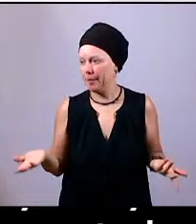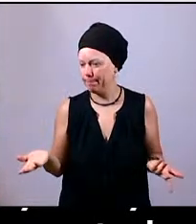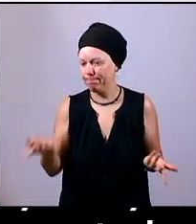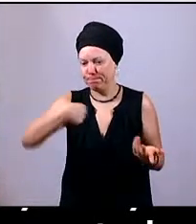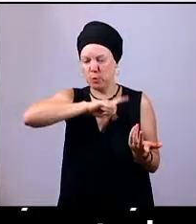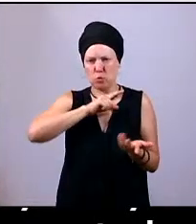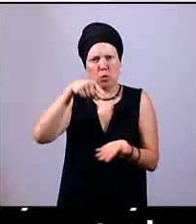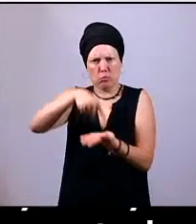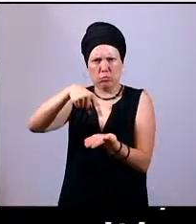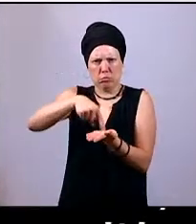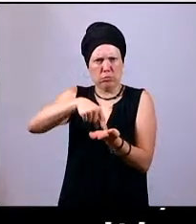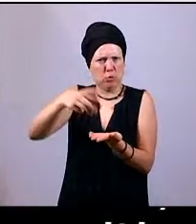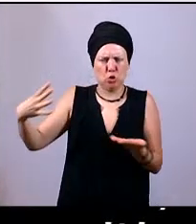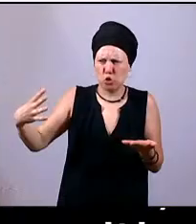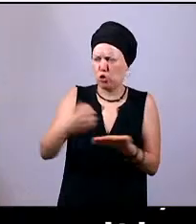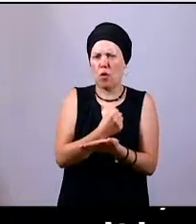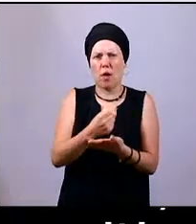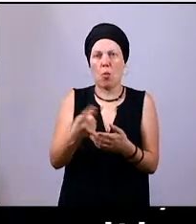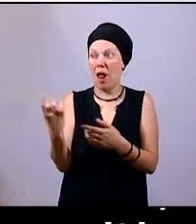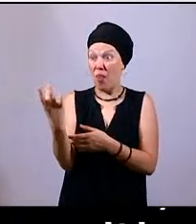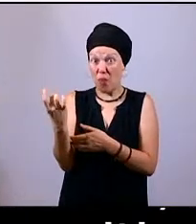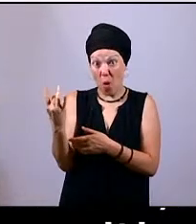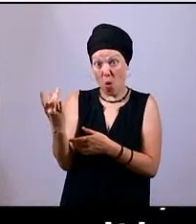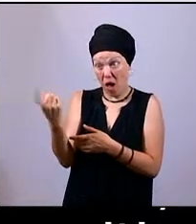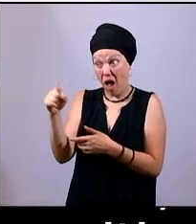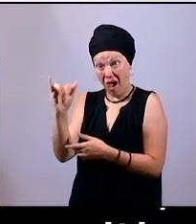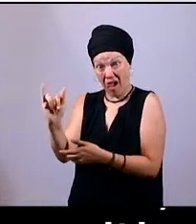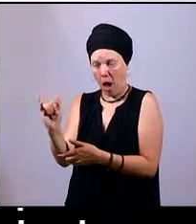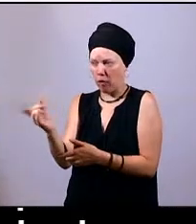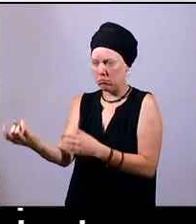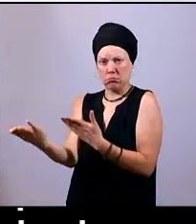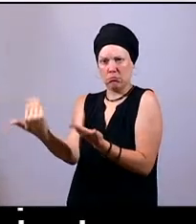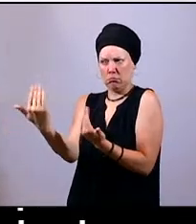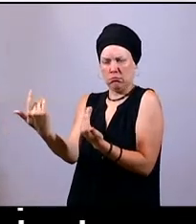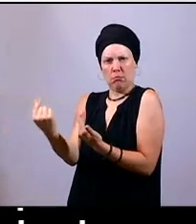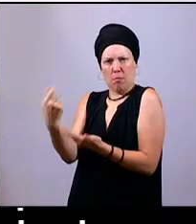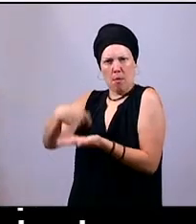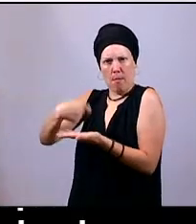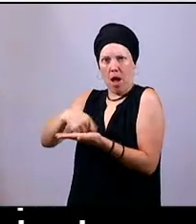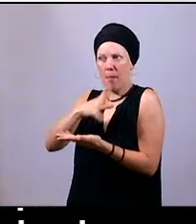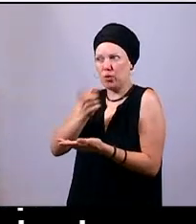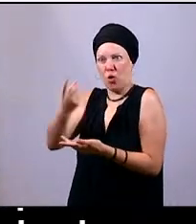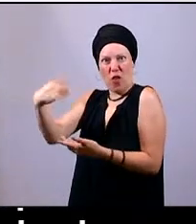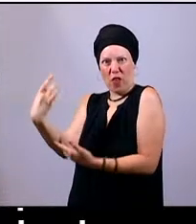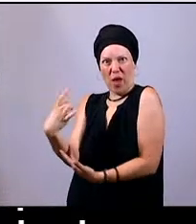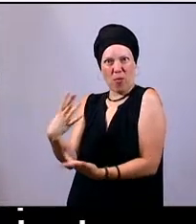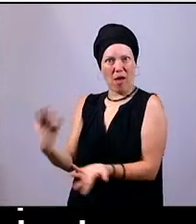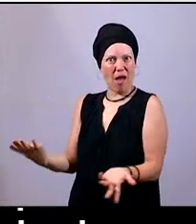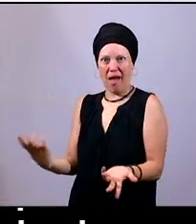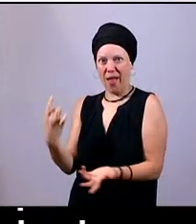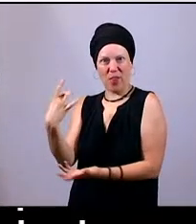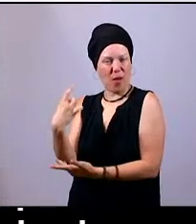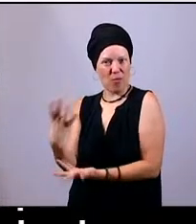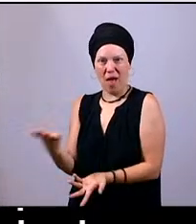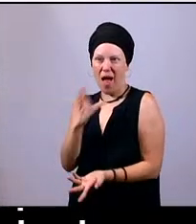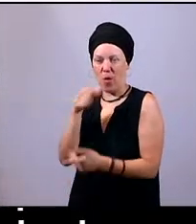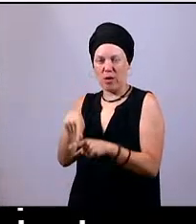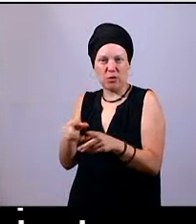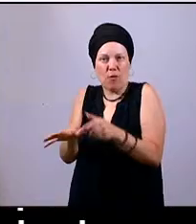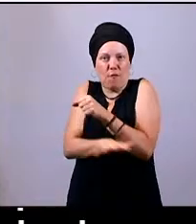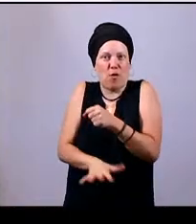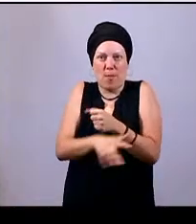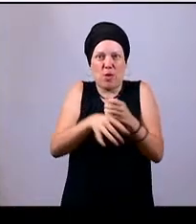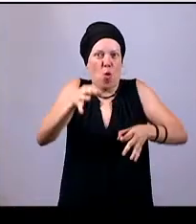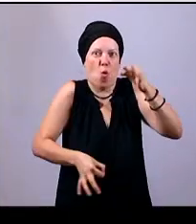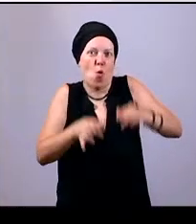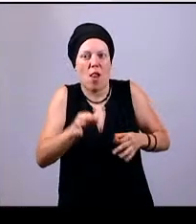nosotros reivindicaremos todas y cada una de las deudas porque son deudas que nos deben, son deudas que encuentran ese fundamento jurídico